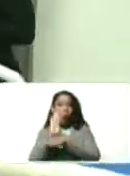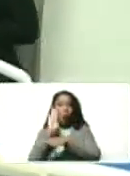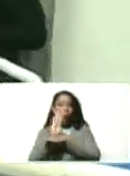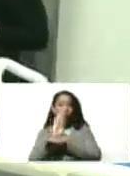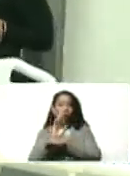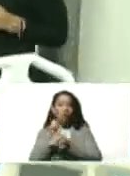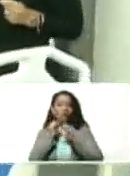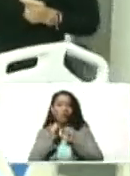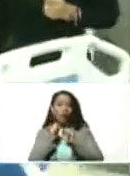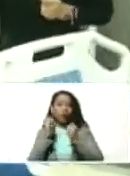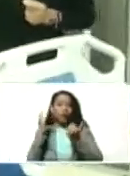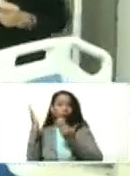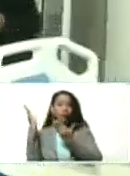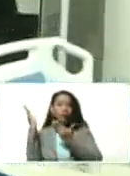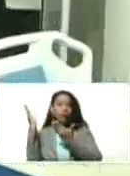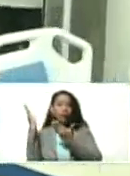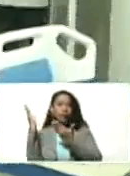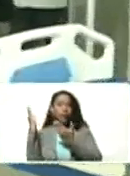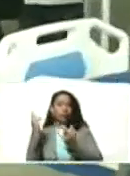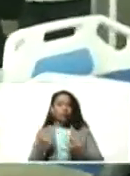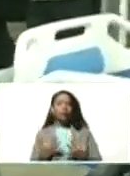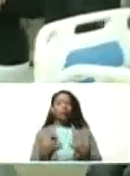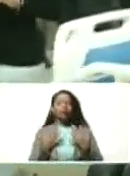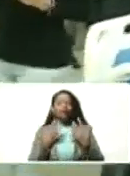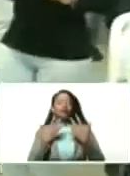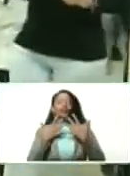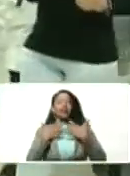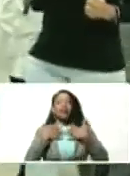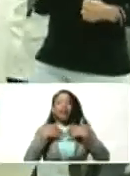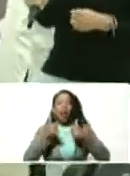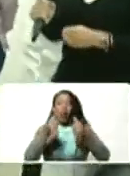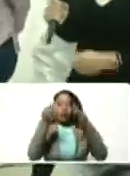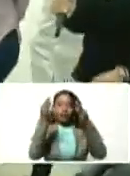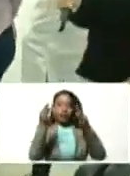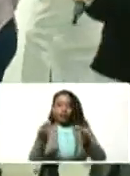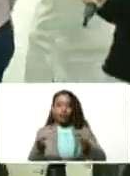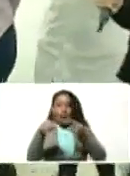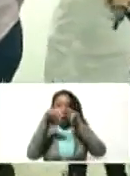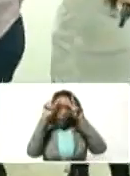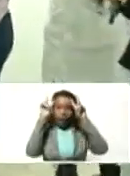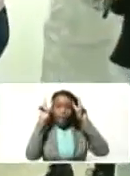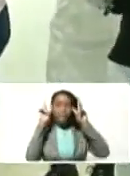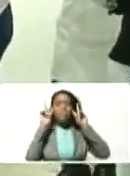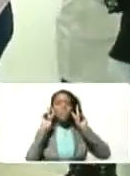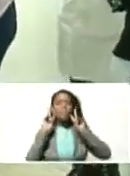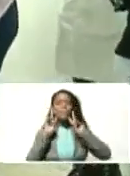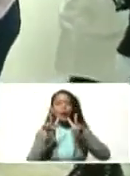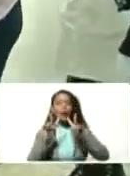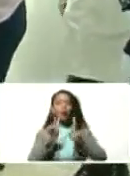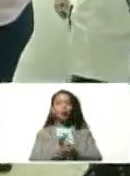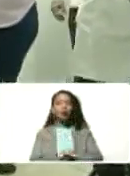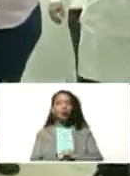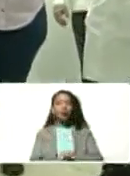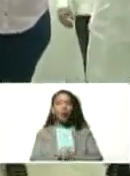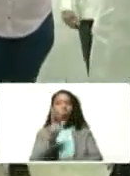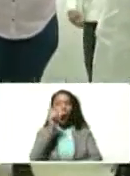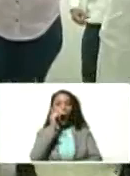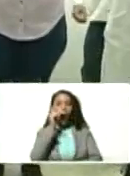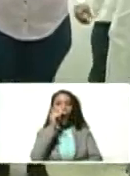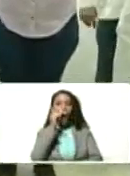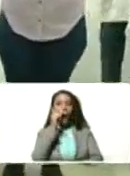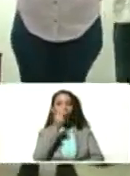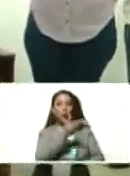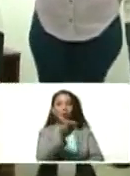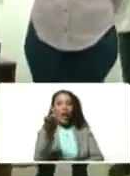esta. Correcto. Bueno, se respira salud. ¿Ah? Marjorie y Rubén. ¿Cómo